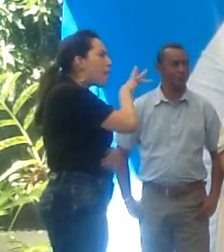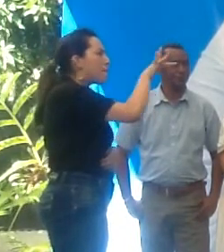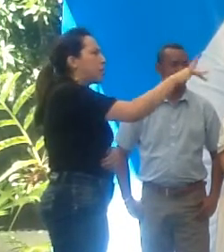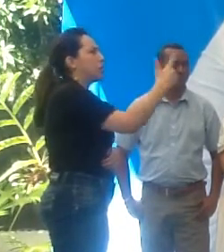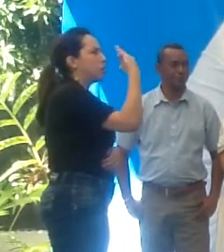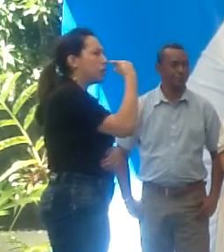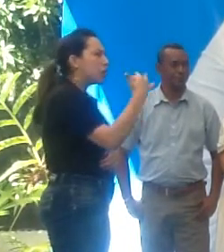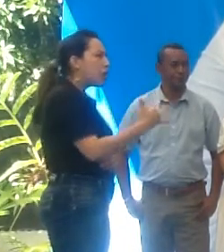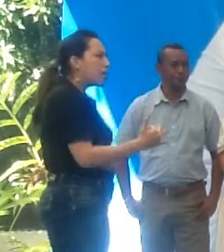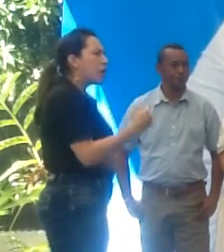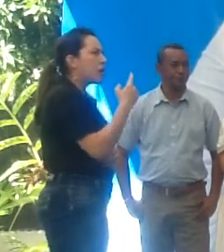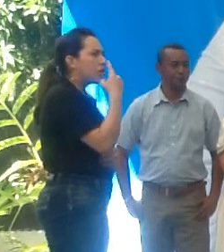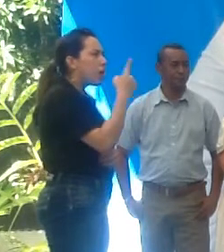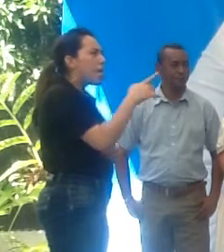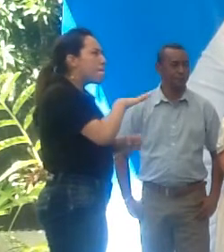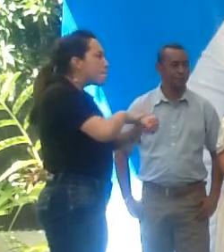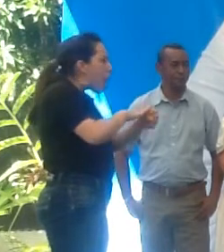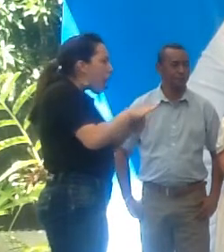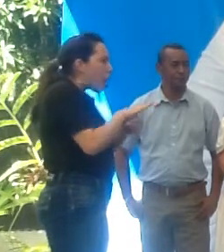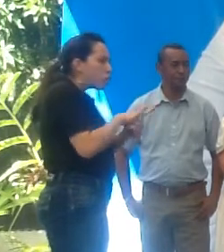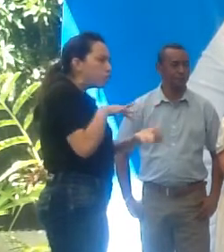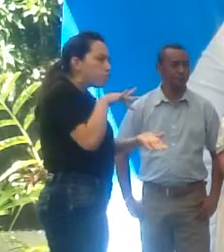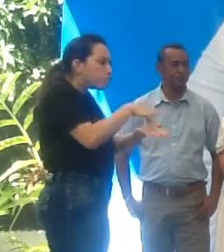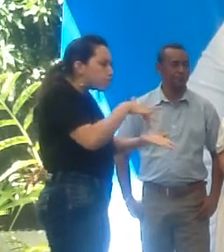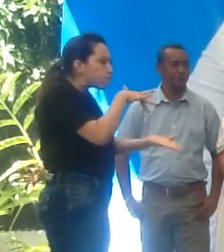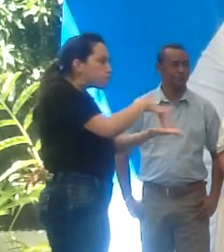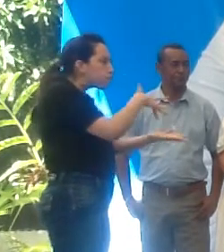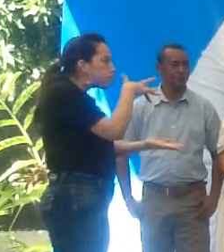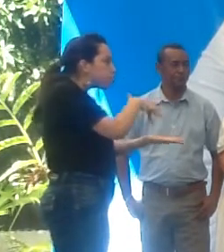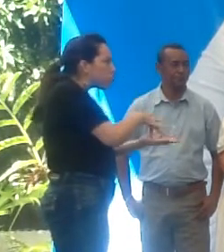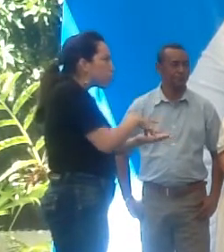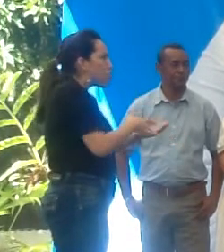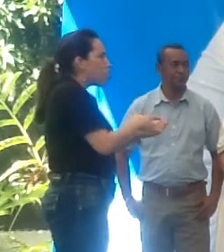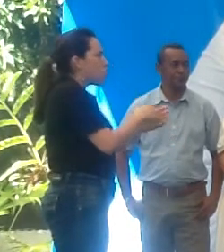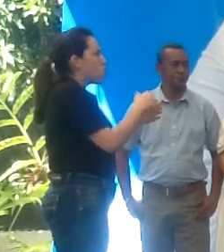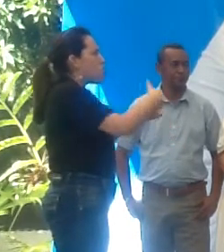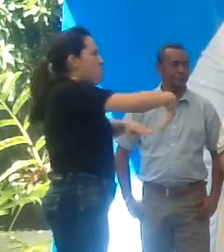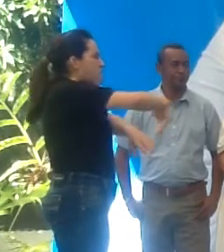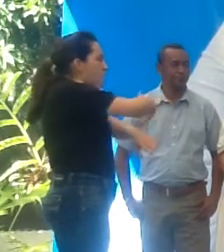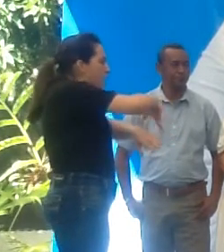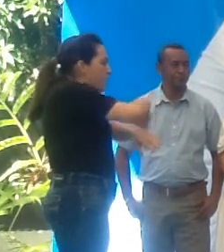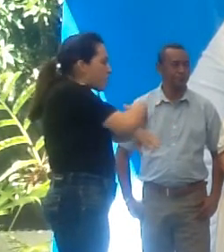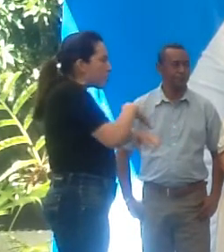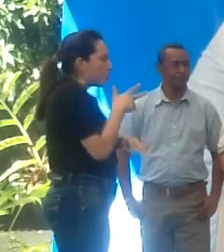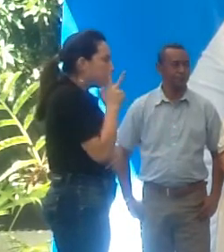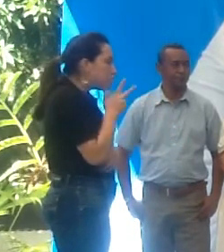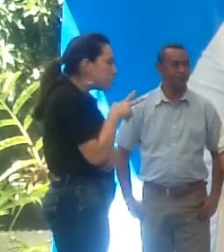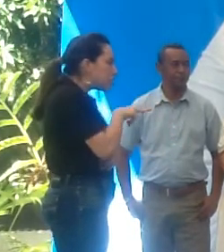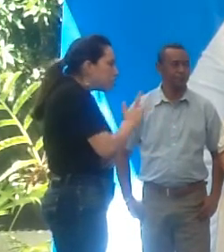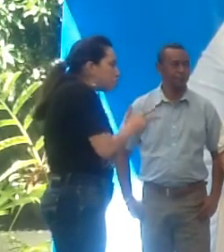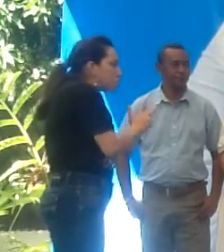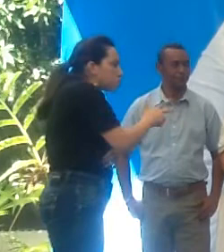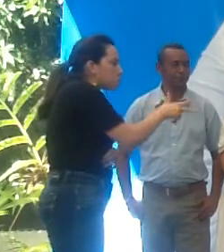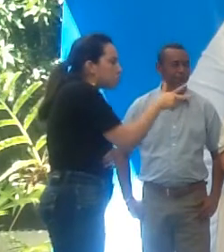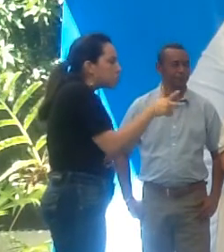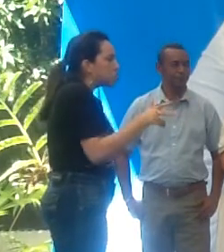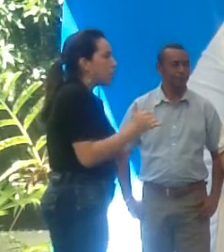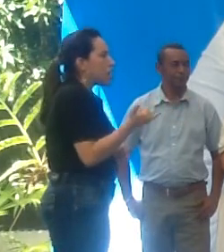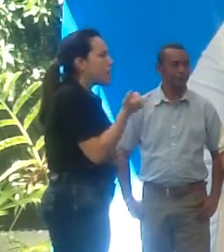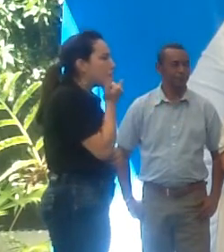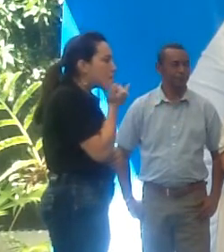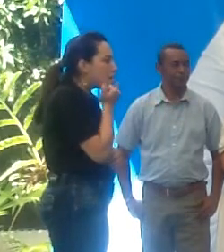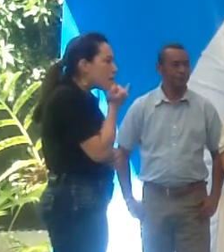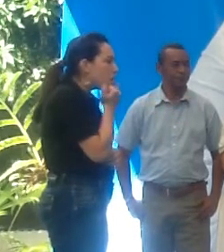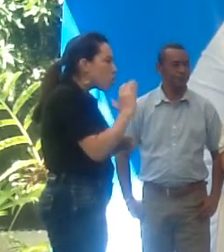Santa Marta, sus barrios, sus corregimientos, sus calles, entendiendo realmente lo que la